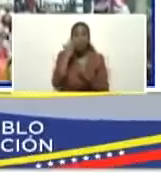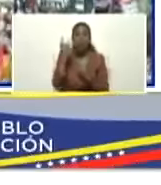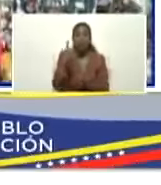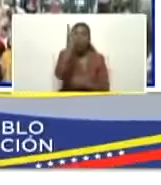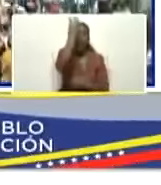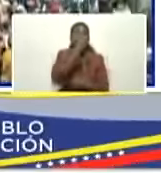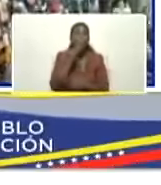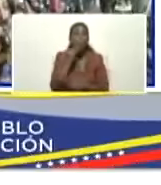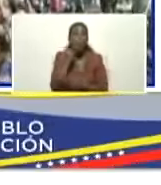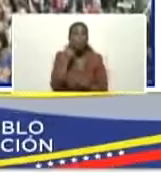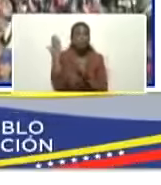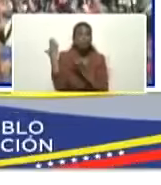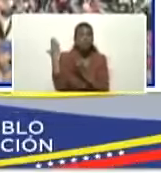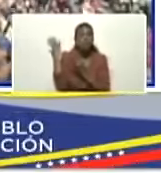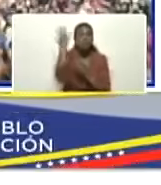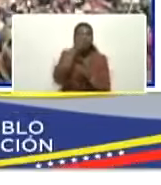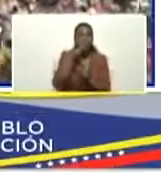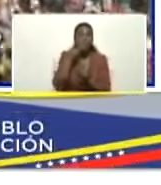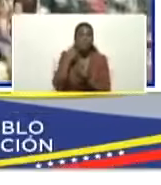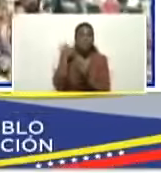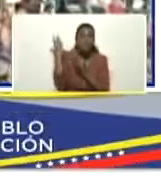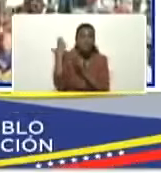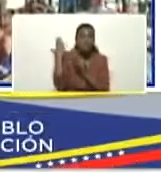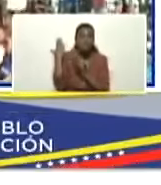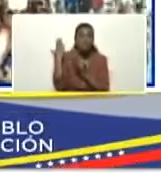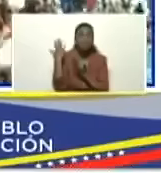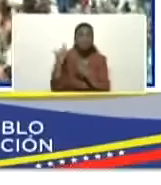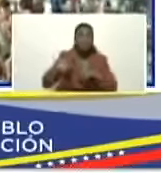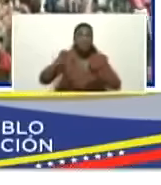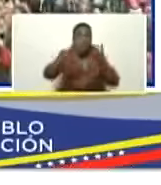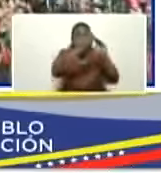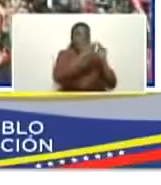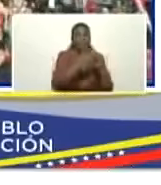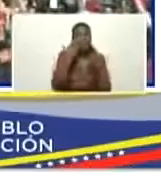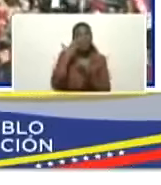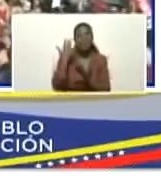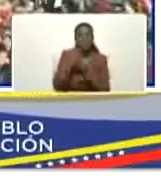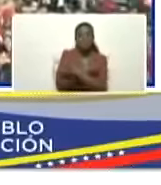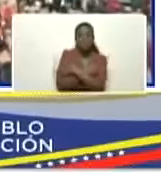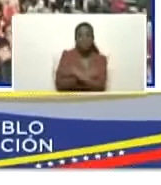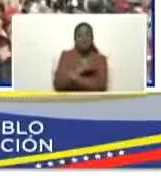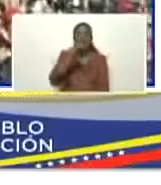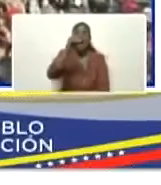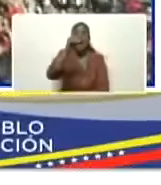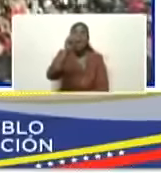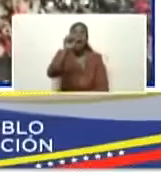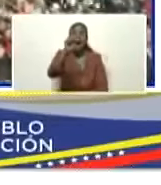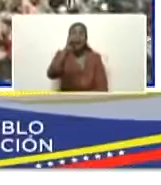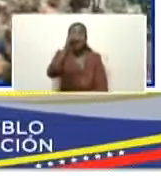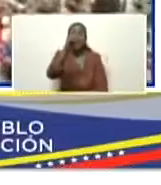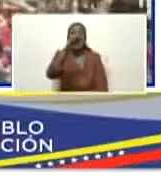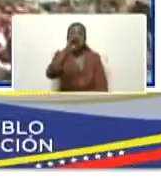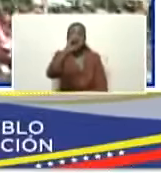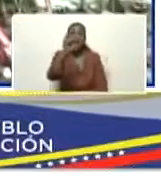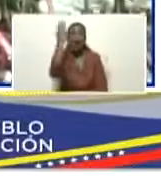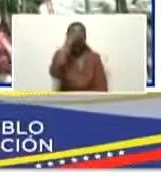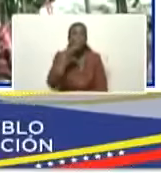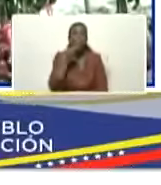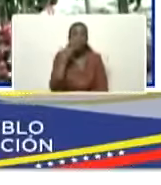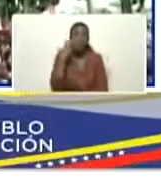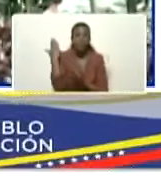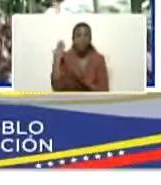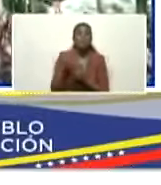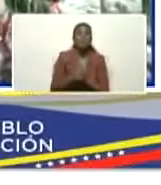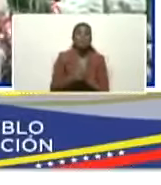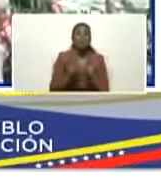joven, joven de las comunas. A Adrián Martínez, también de las comunas,